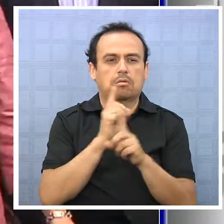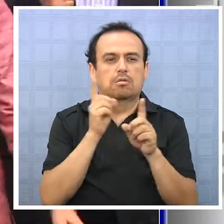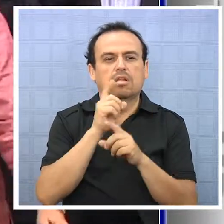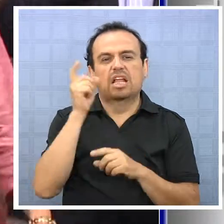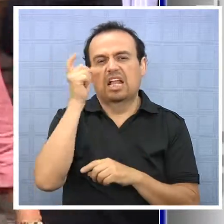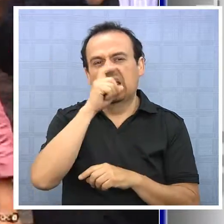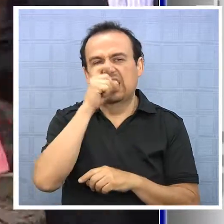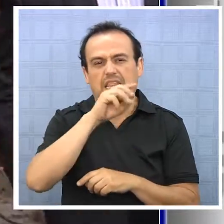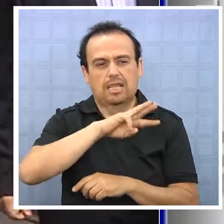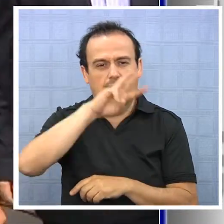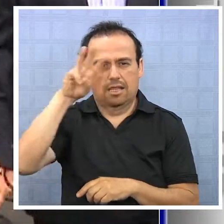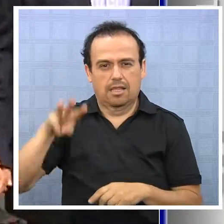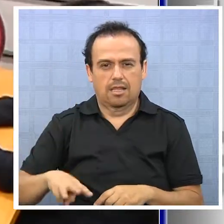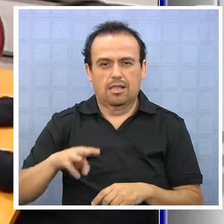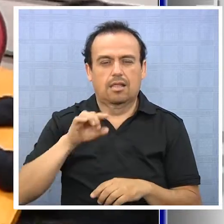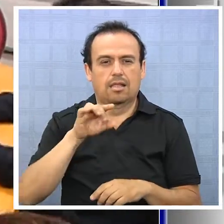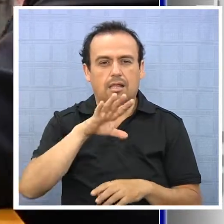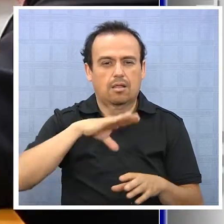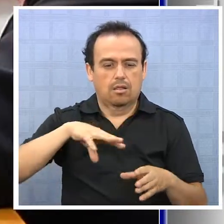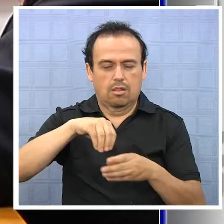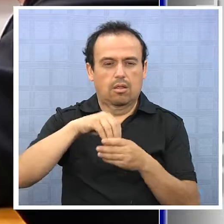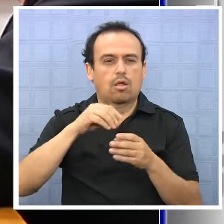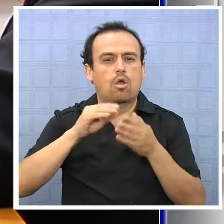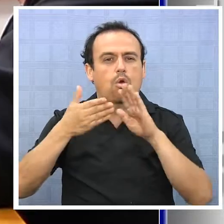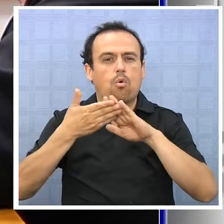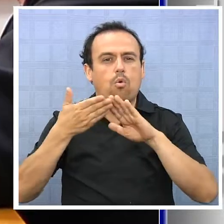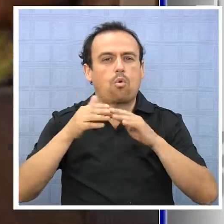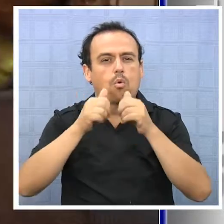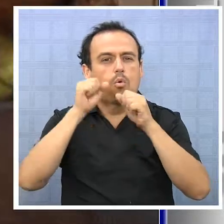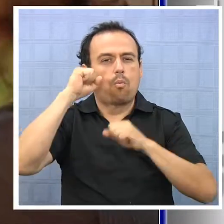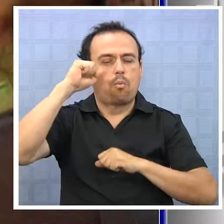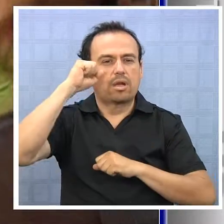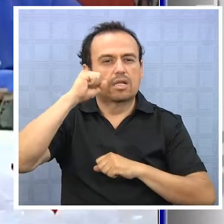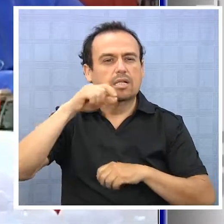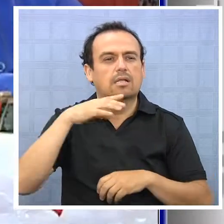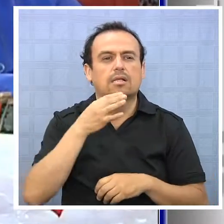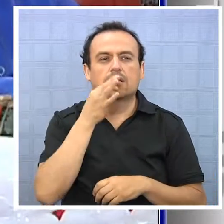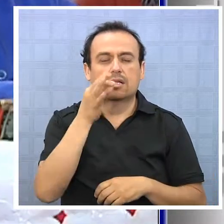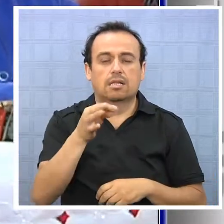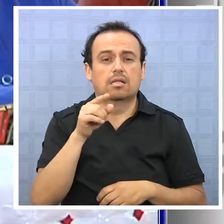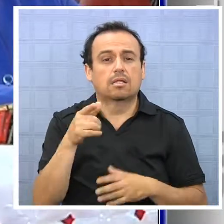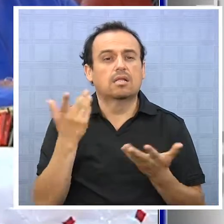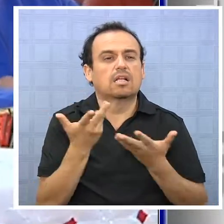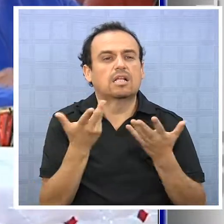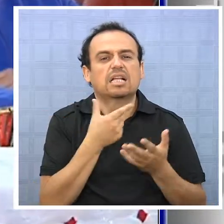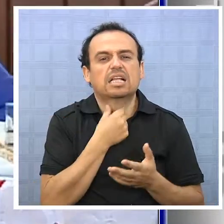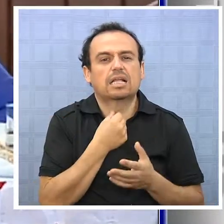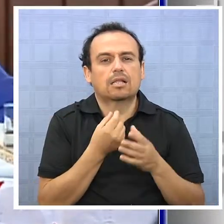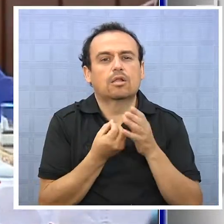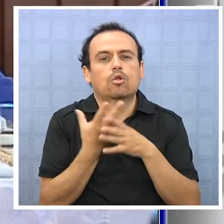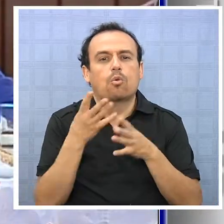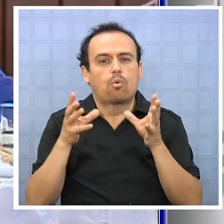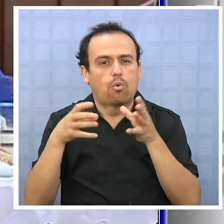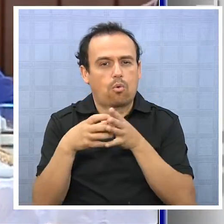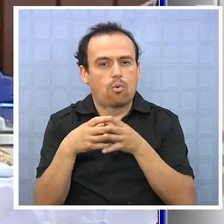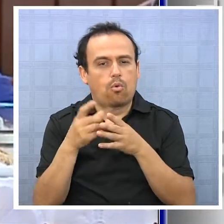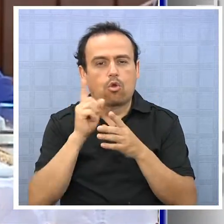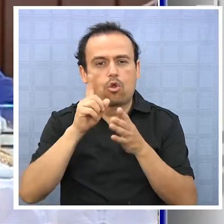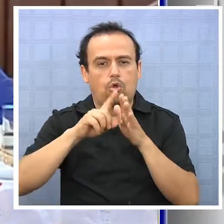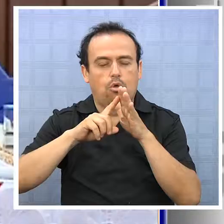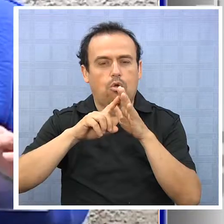los partidos de la concertación por la adhesión del partido comunista a la candidatura la vocera dijo que lo que se quiere es una nueva mayoría y no la